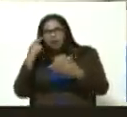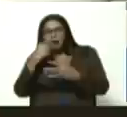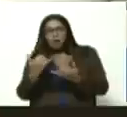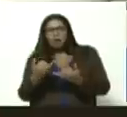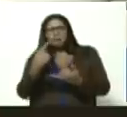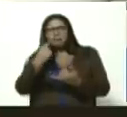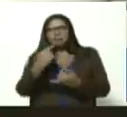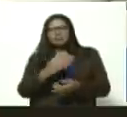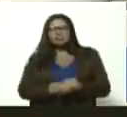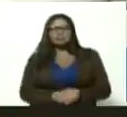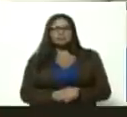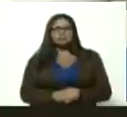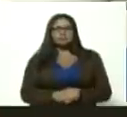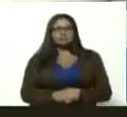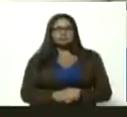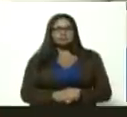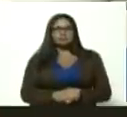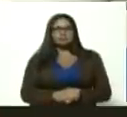se llama